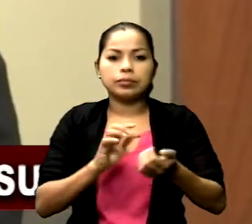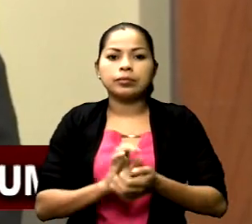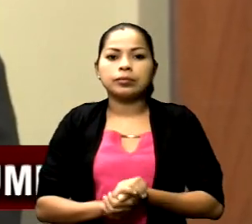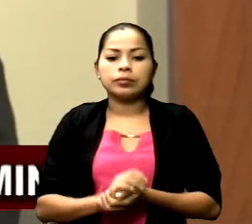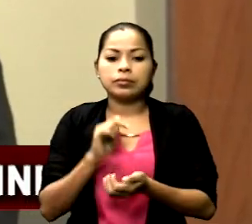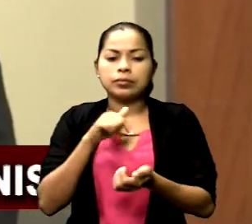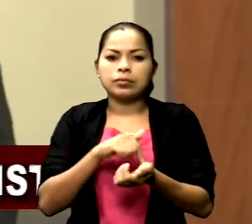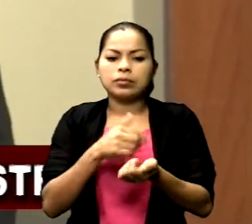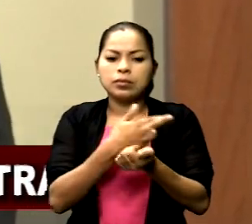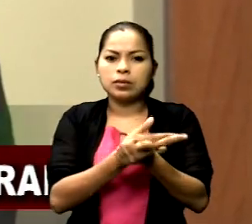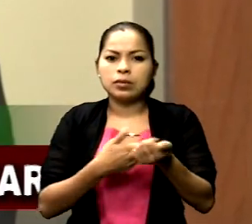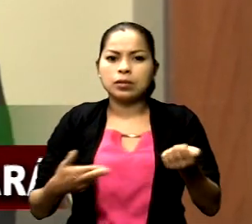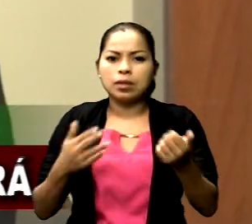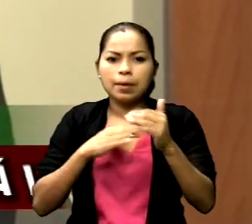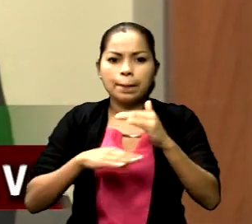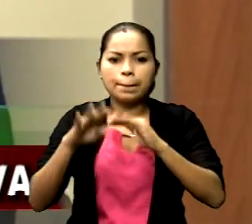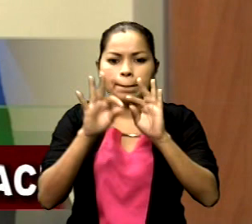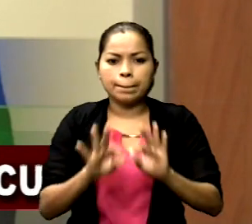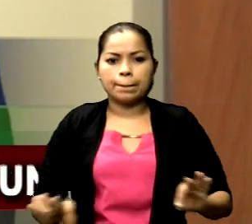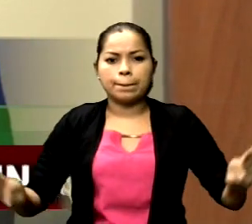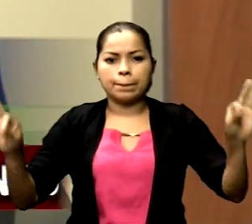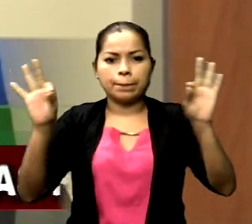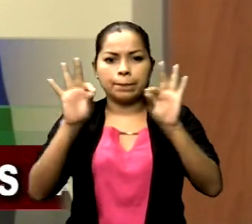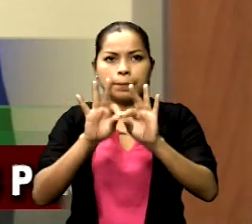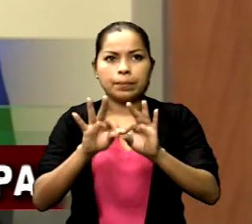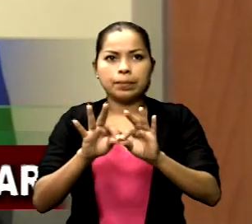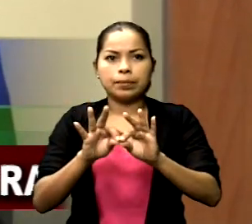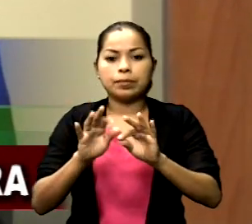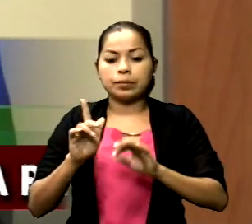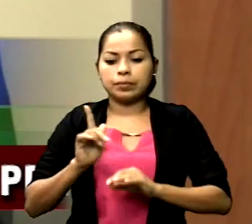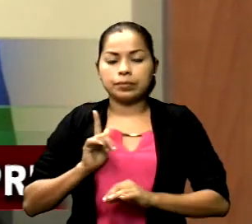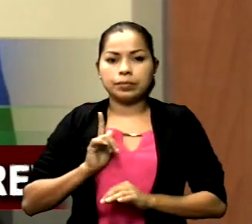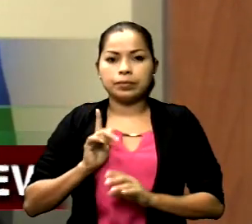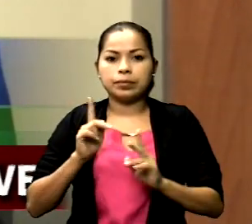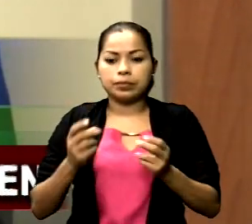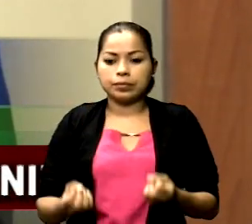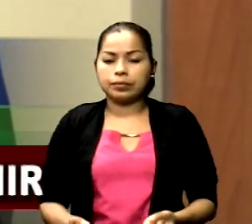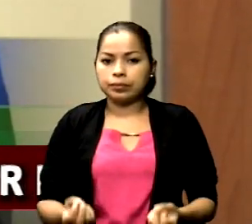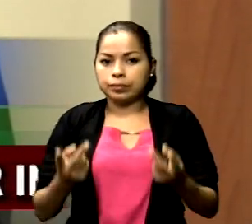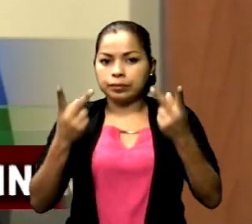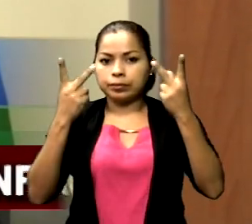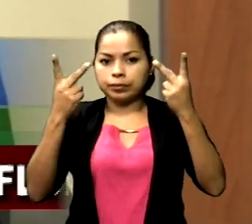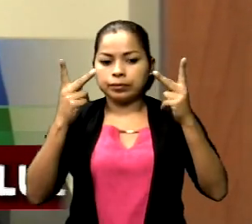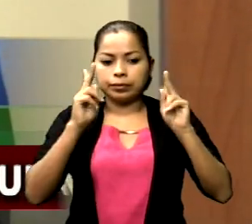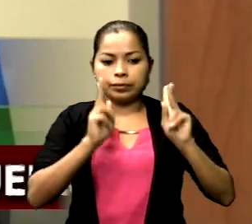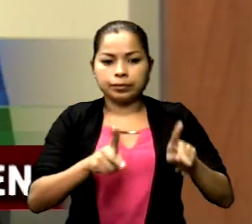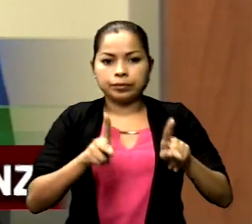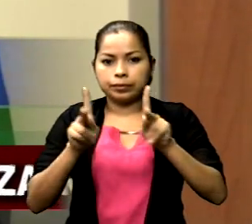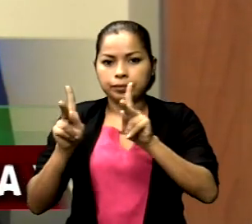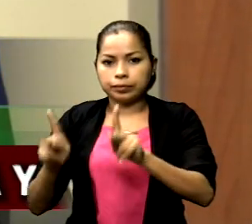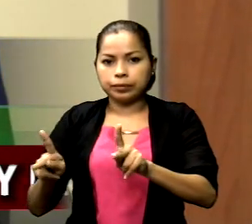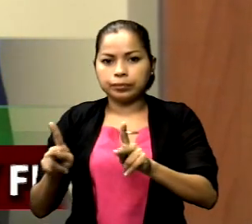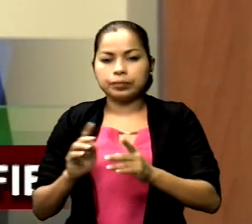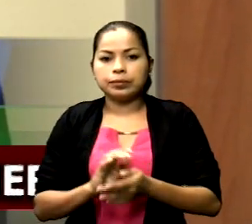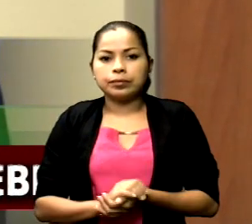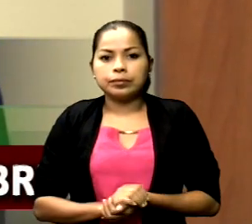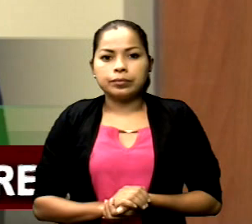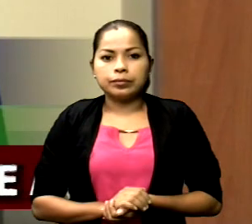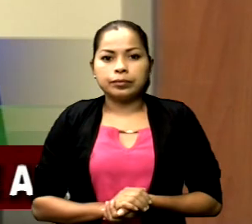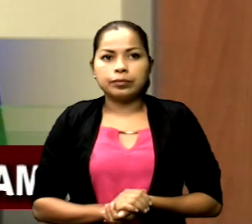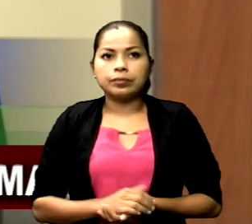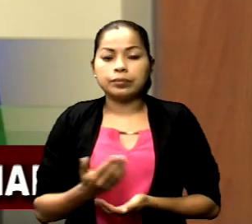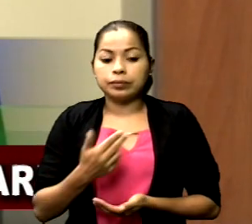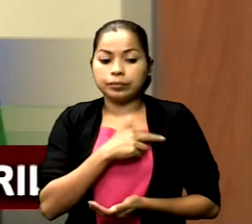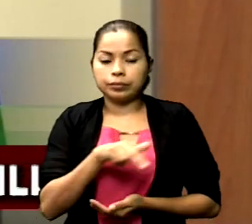es uno de los órganos más valiosos que puede tener para la vida humana. Y por lo tanto,